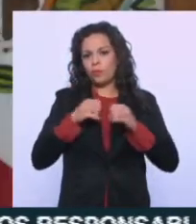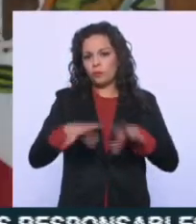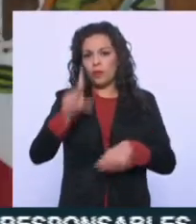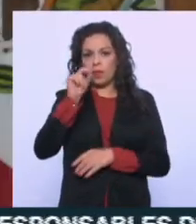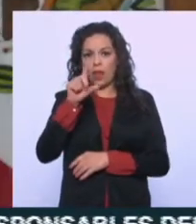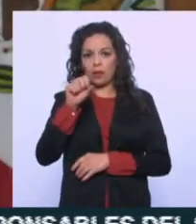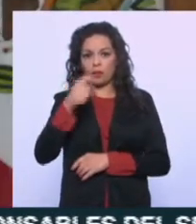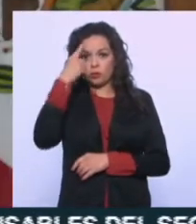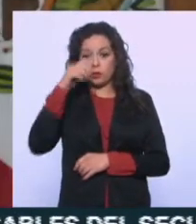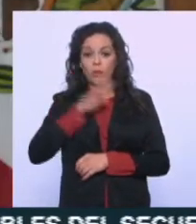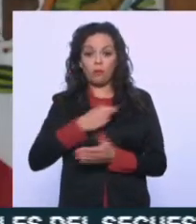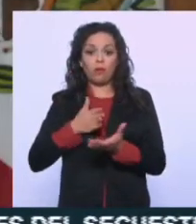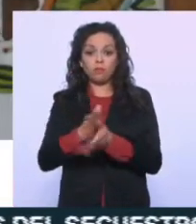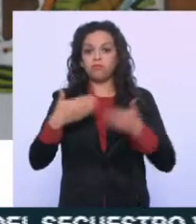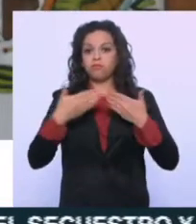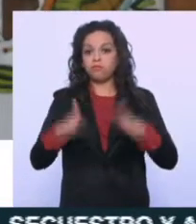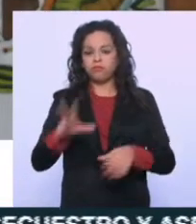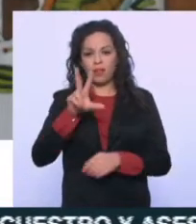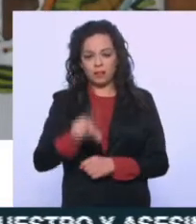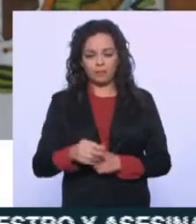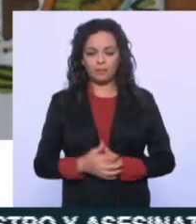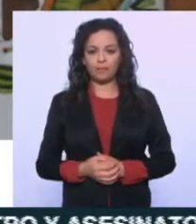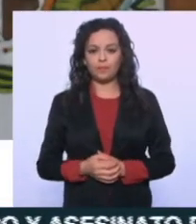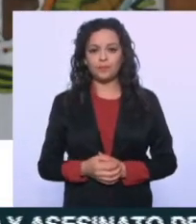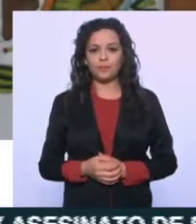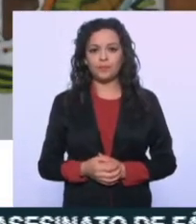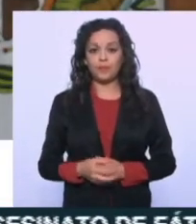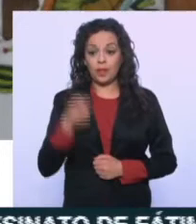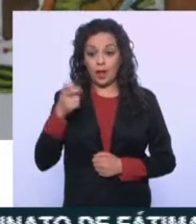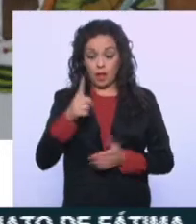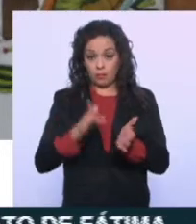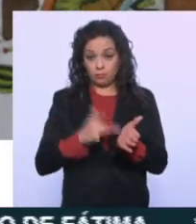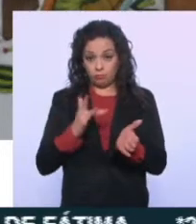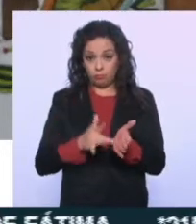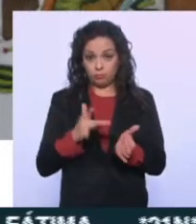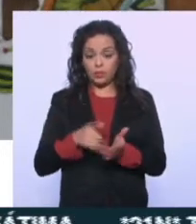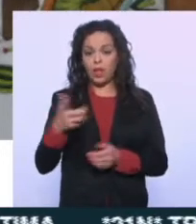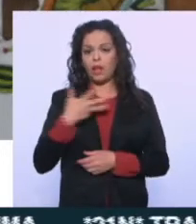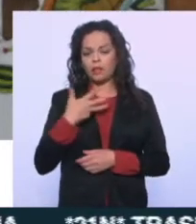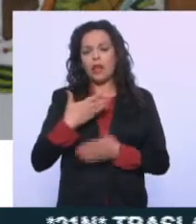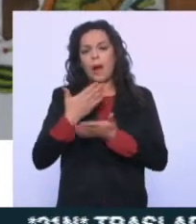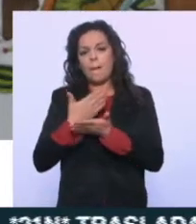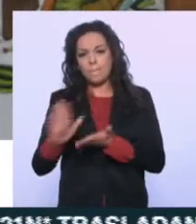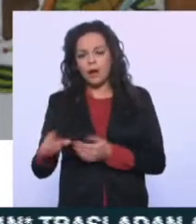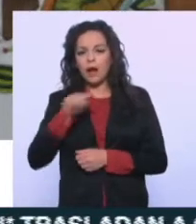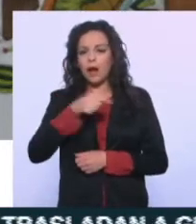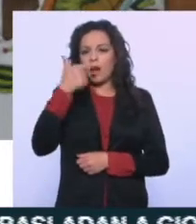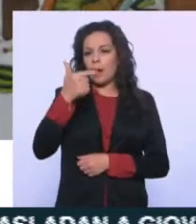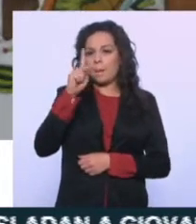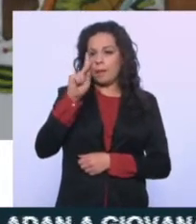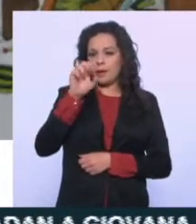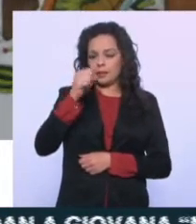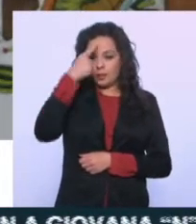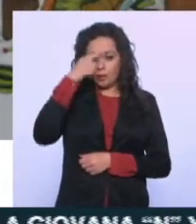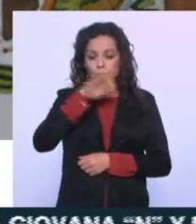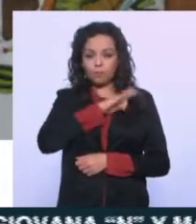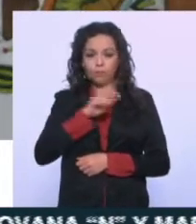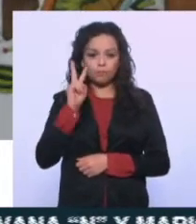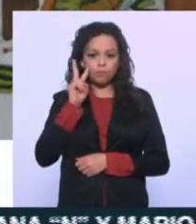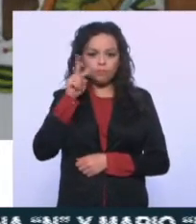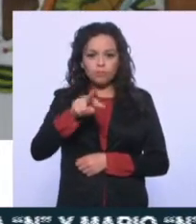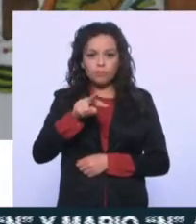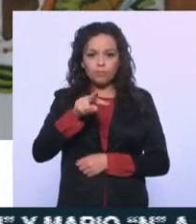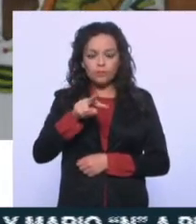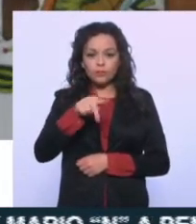un dispositivo que además cuenta con un GPS que va a permitir darle seguimiento puntual a todos